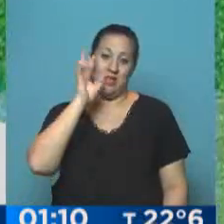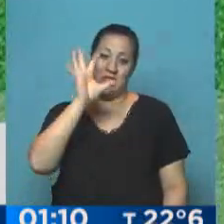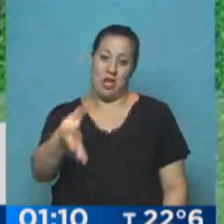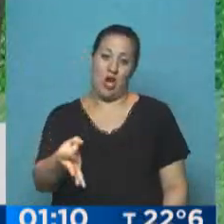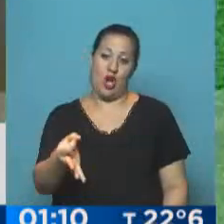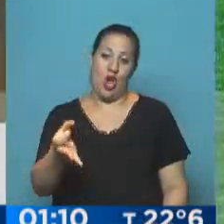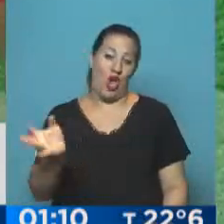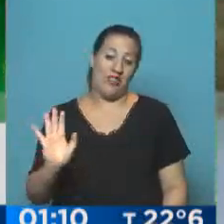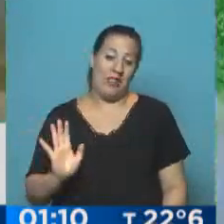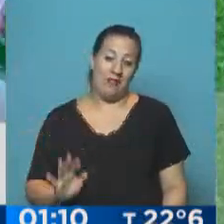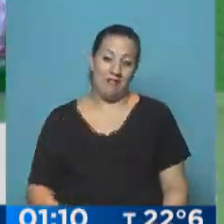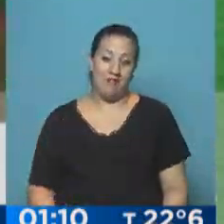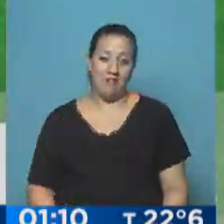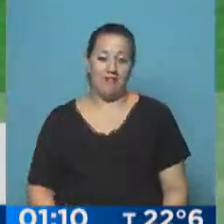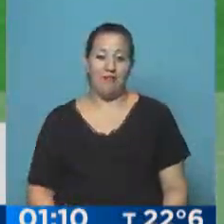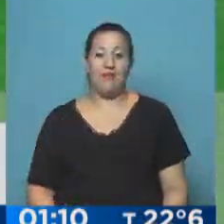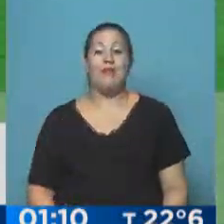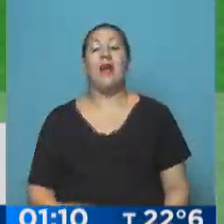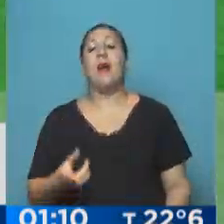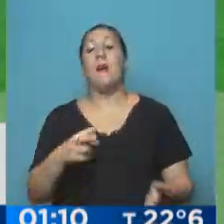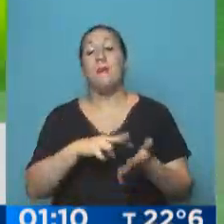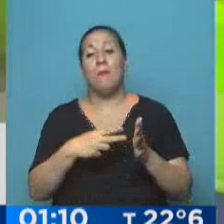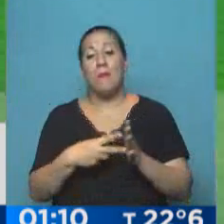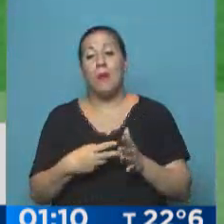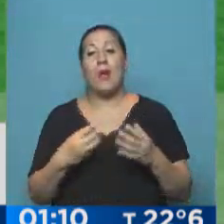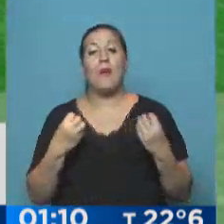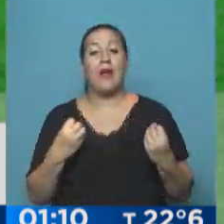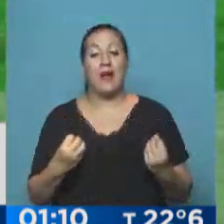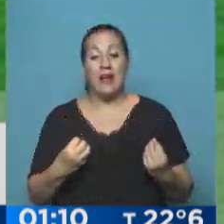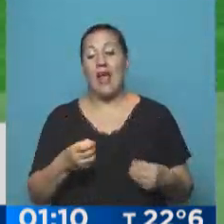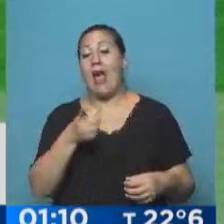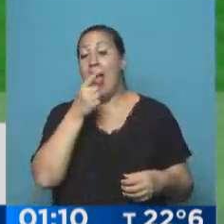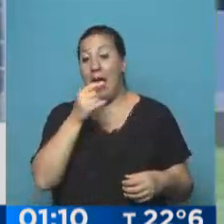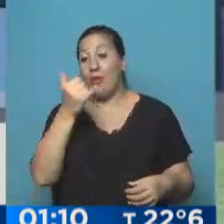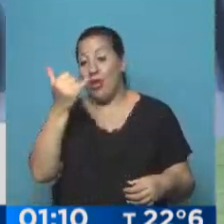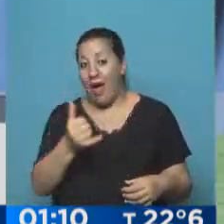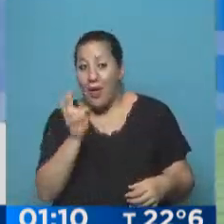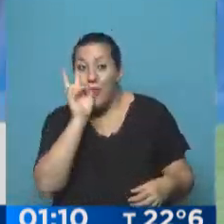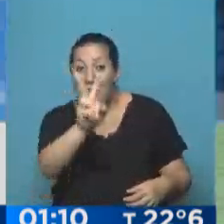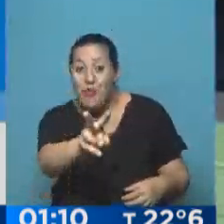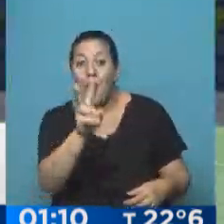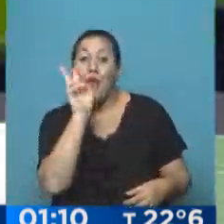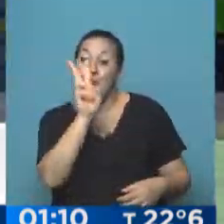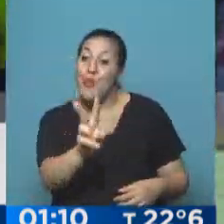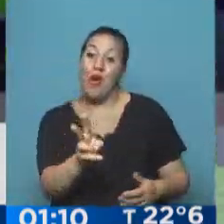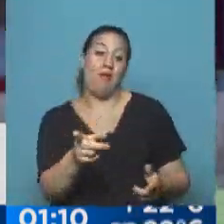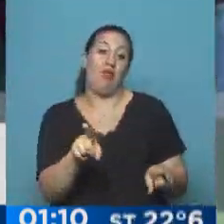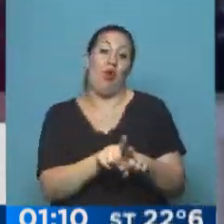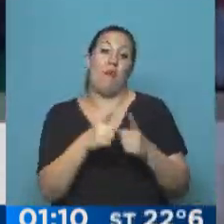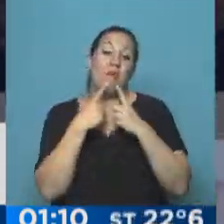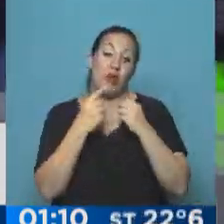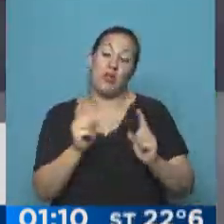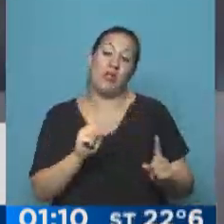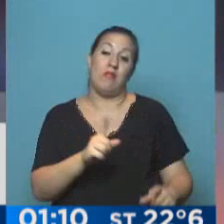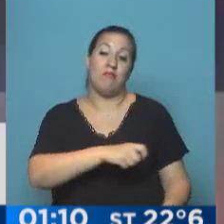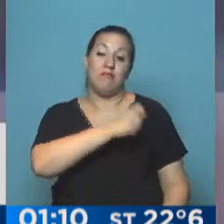rival exageró la caída, ¿no? Sí, el problema es que la dio totalmente a mano cambiada. El árbitro estaba mirando, en definitiva no había demasiado que protestar. Tarjeta roja y con